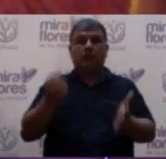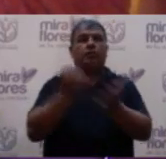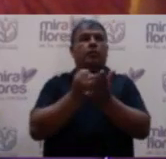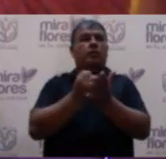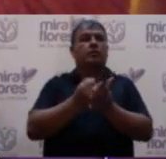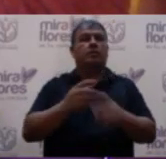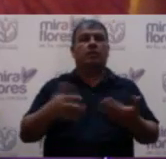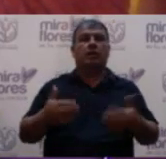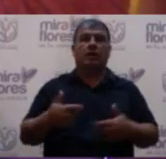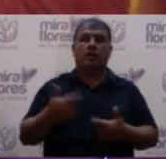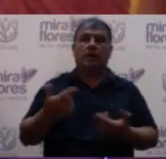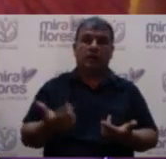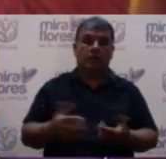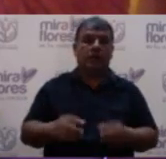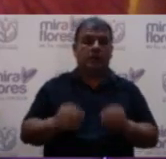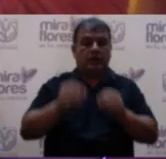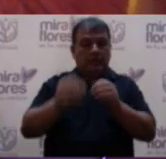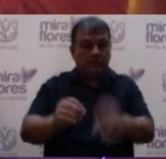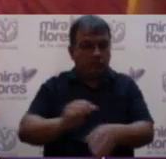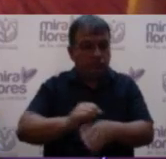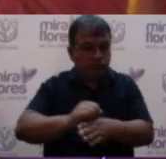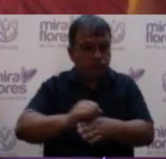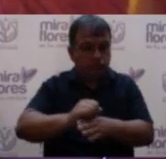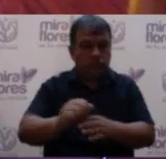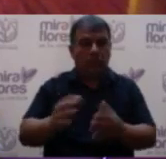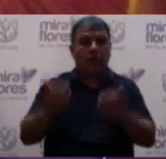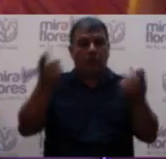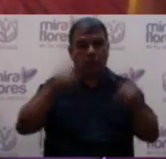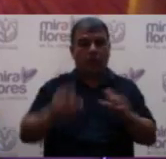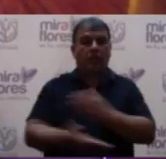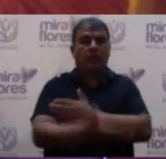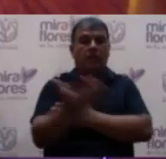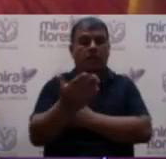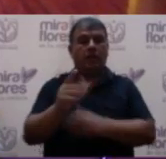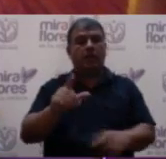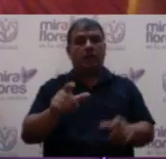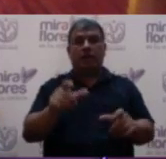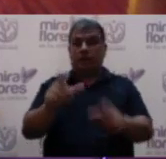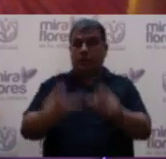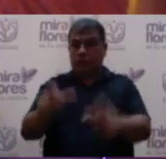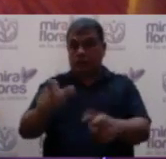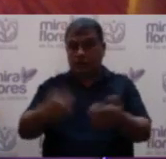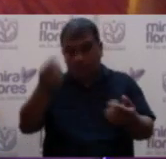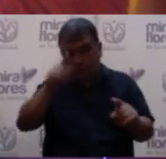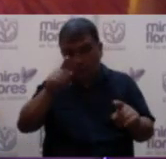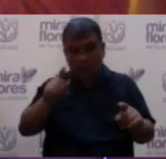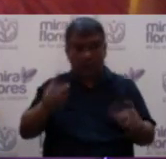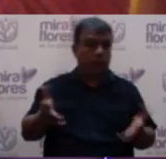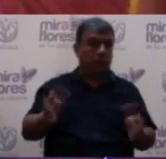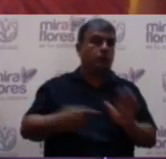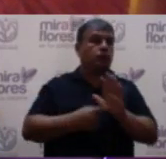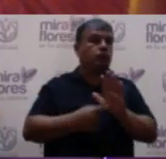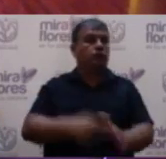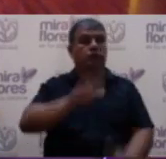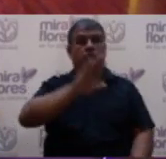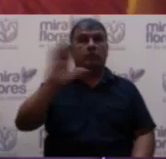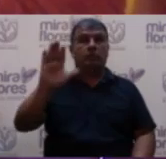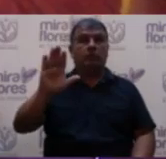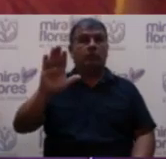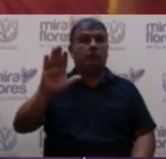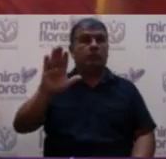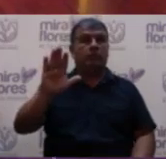del acta para la ejecución inmediata de los acuerdos tomados esta mañana. Aquellos miembros del Consejo que estén a favor, siéntanse a expresarlo en señal de